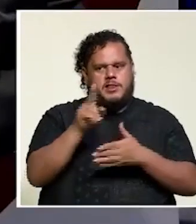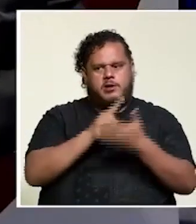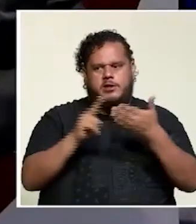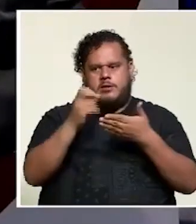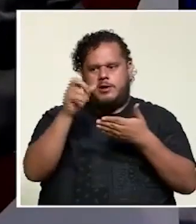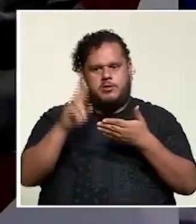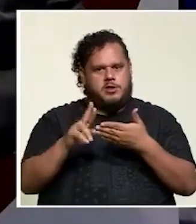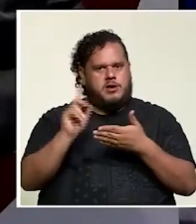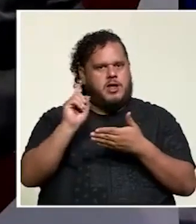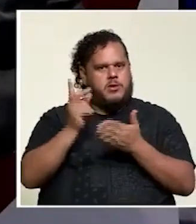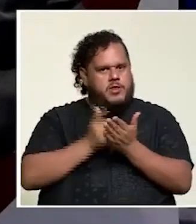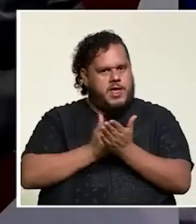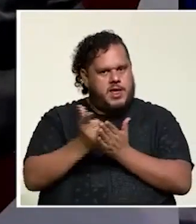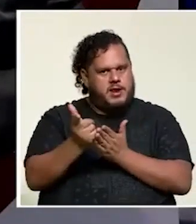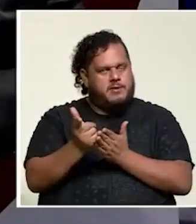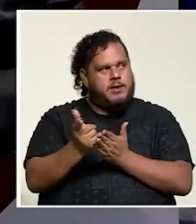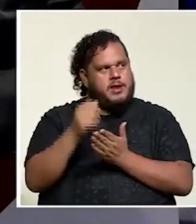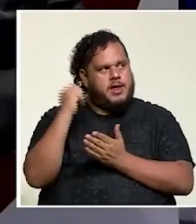Liberia.